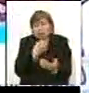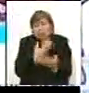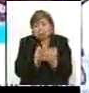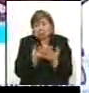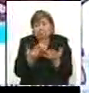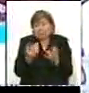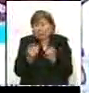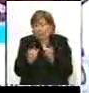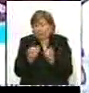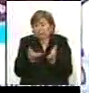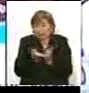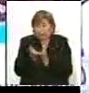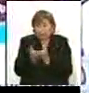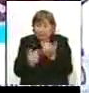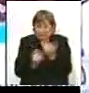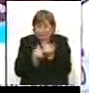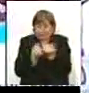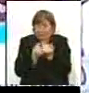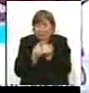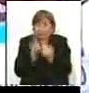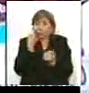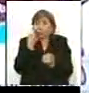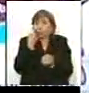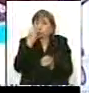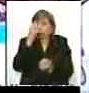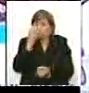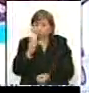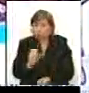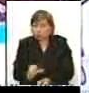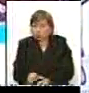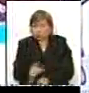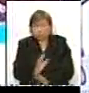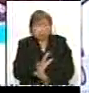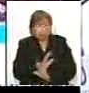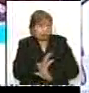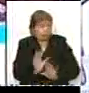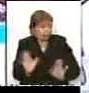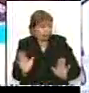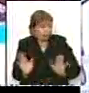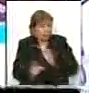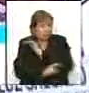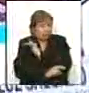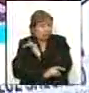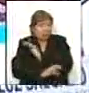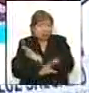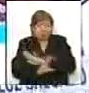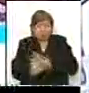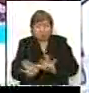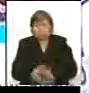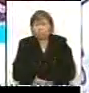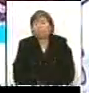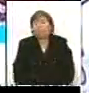es la única forma de poder potenciar, y sería un solo cuerpo con visión país. Gracias, congresista Acosta. Presidente,